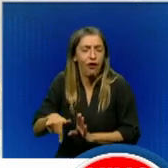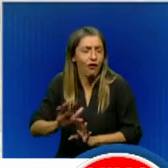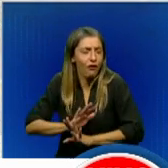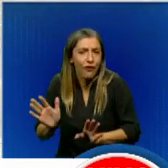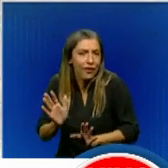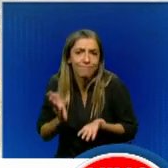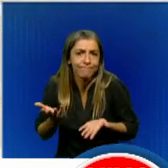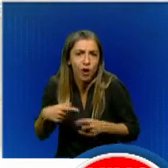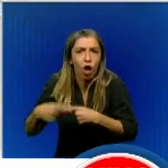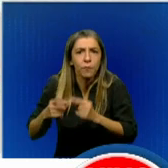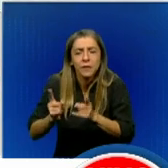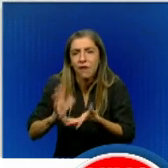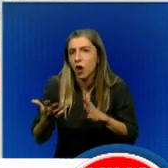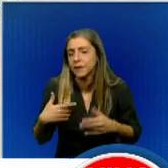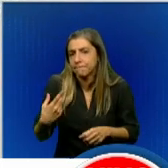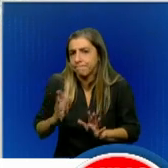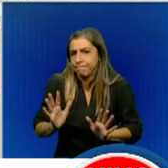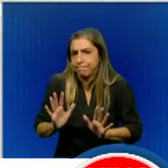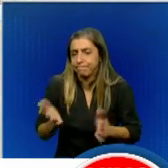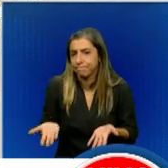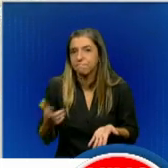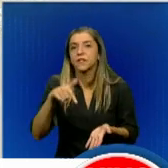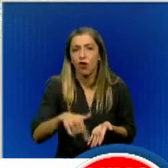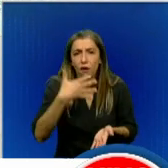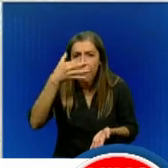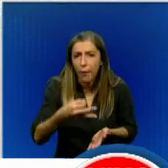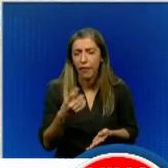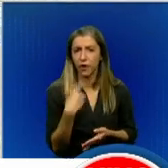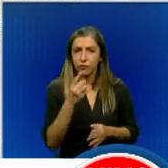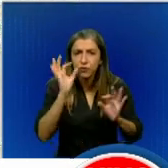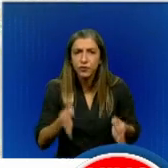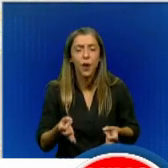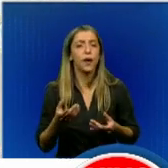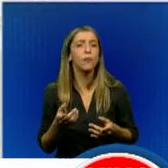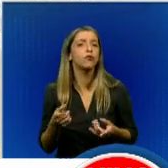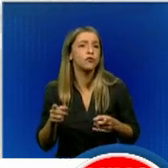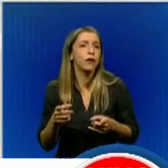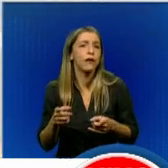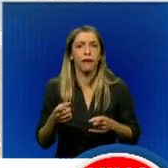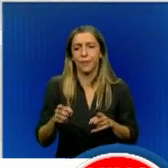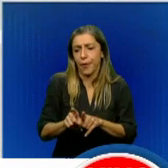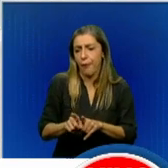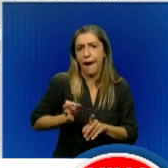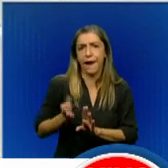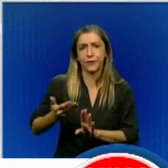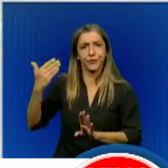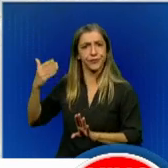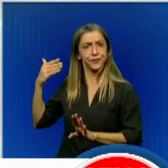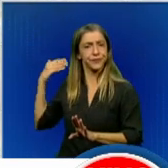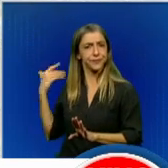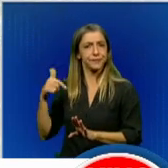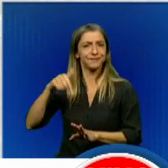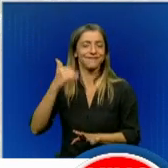presidente es cierto que se ha terminado el planteo propio de aquellos años en los que